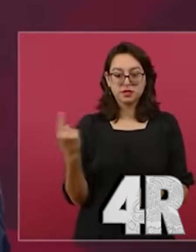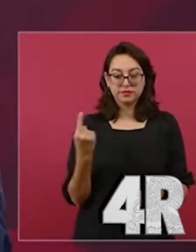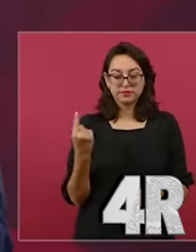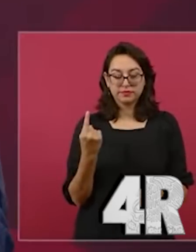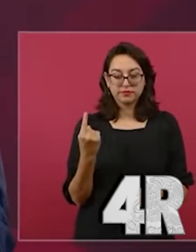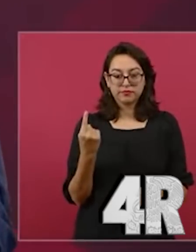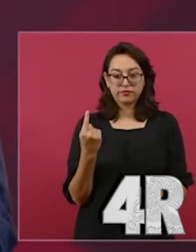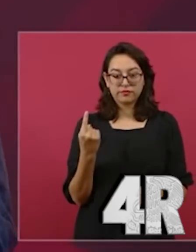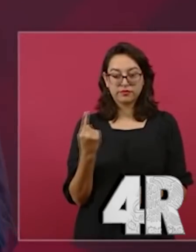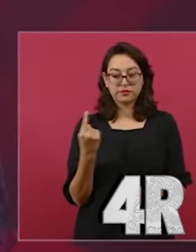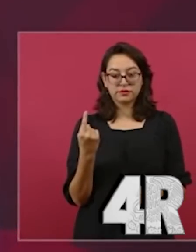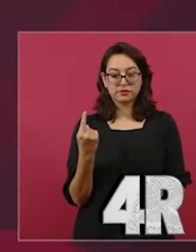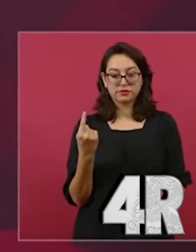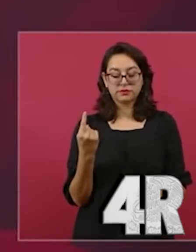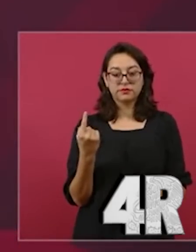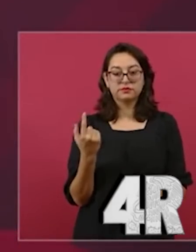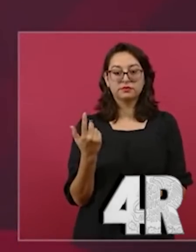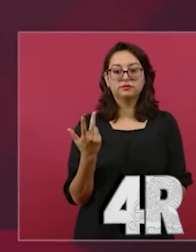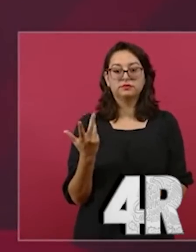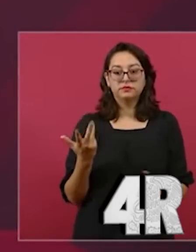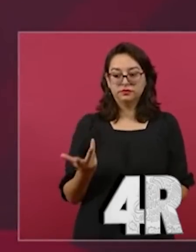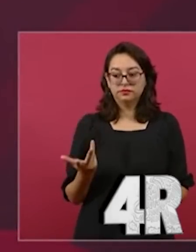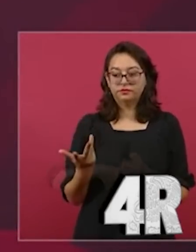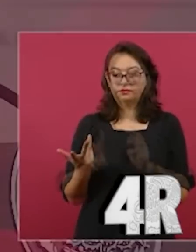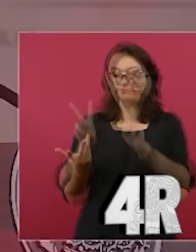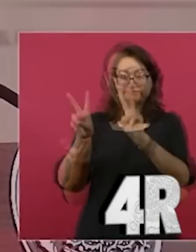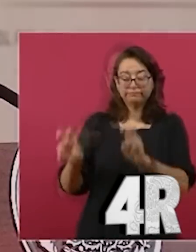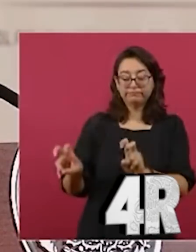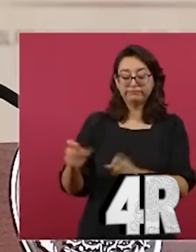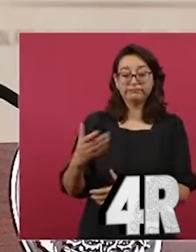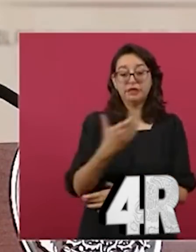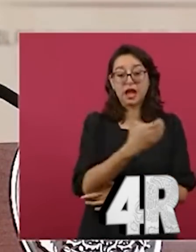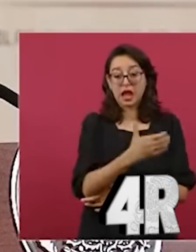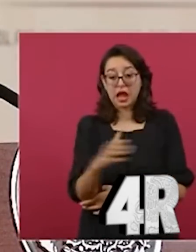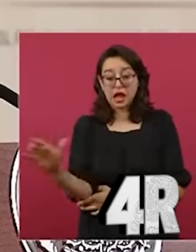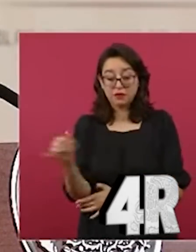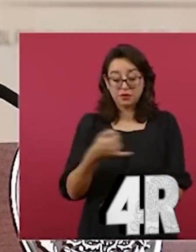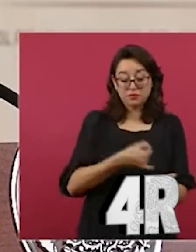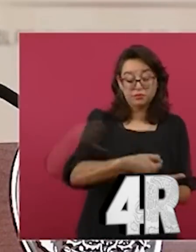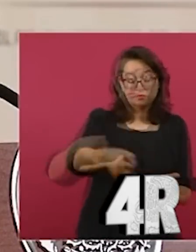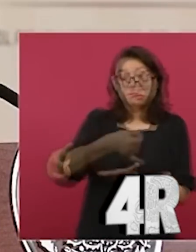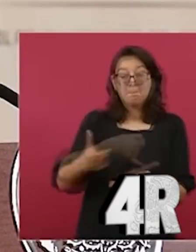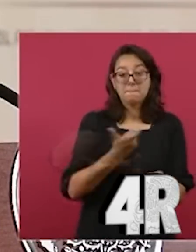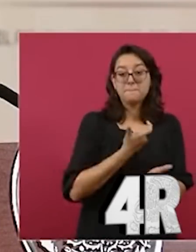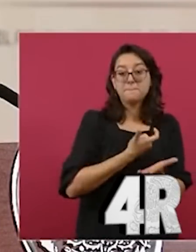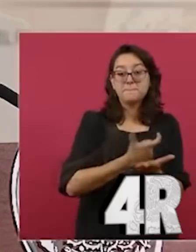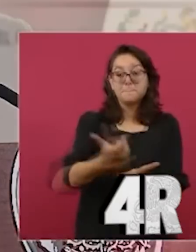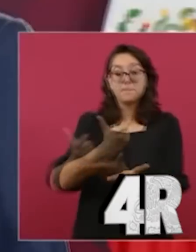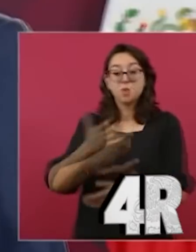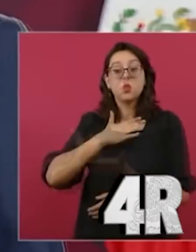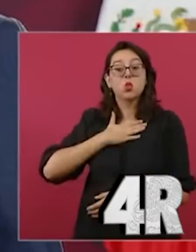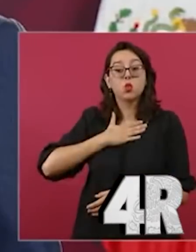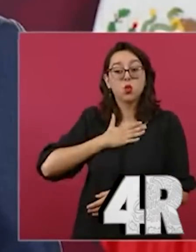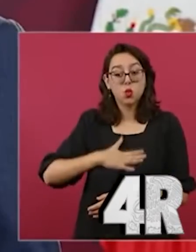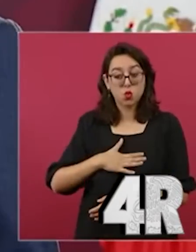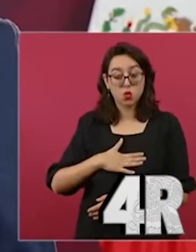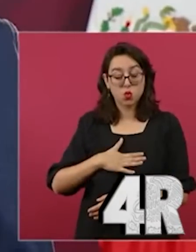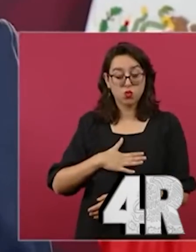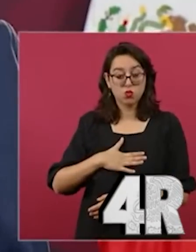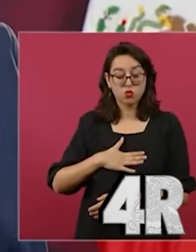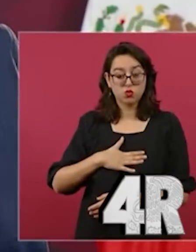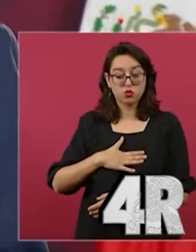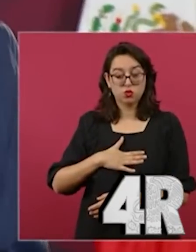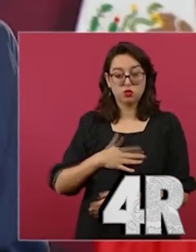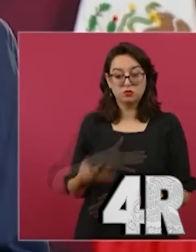para establecer los precios de garantía o restablecer precios de garantía que se crearon durante el gobierno